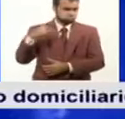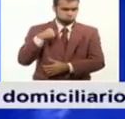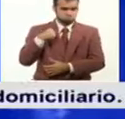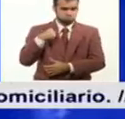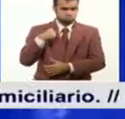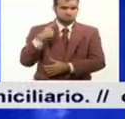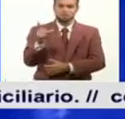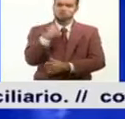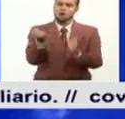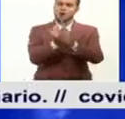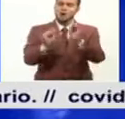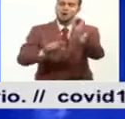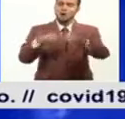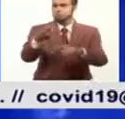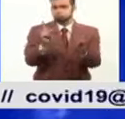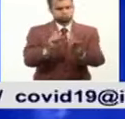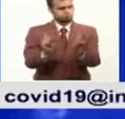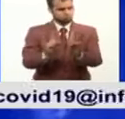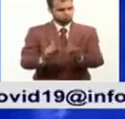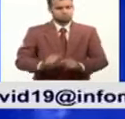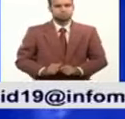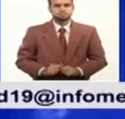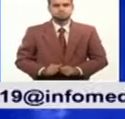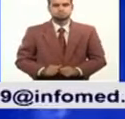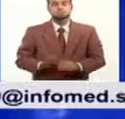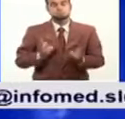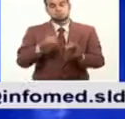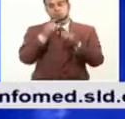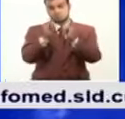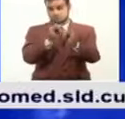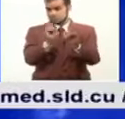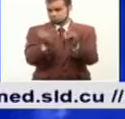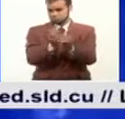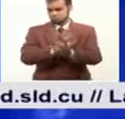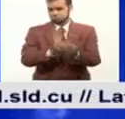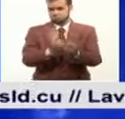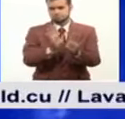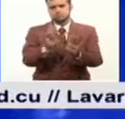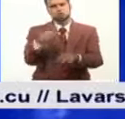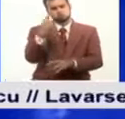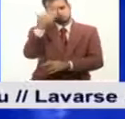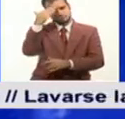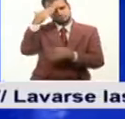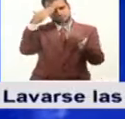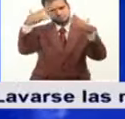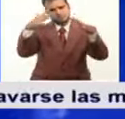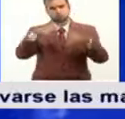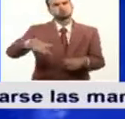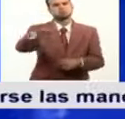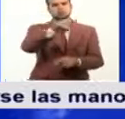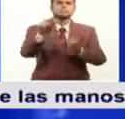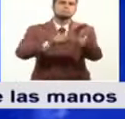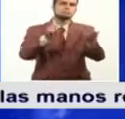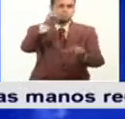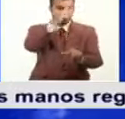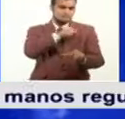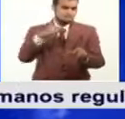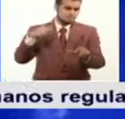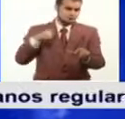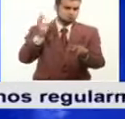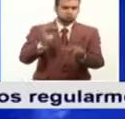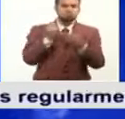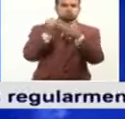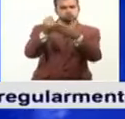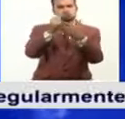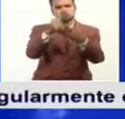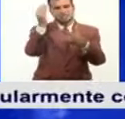información resumida, pues saludamos a todos los colaboradores, a todos los que realizan esta